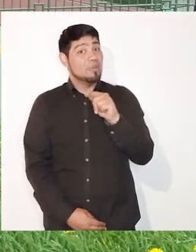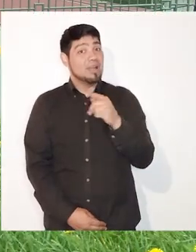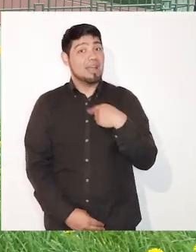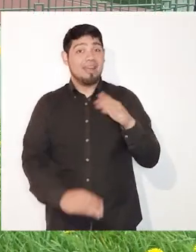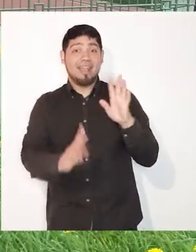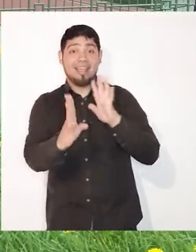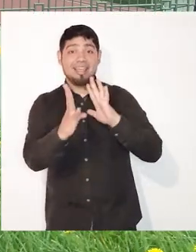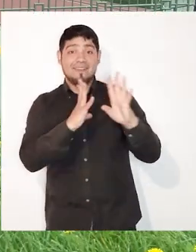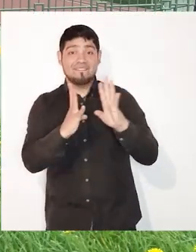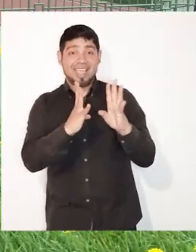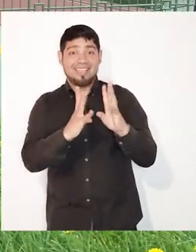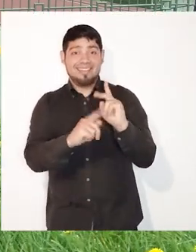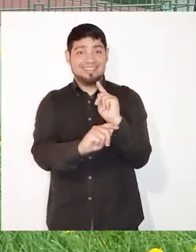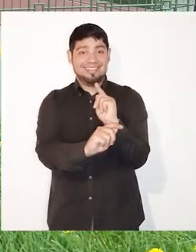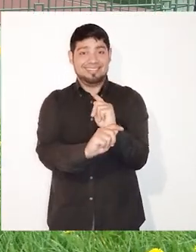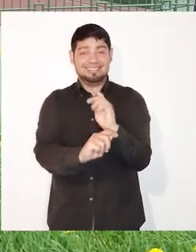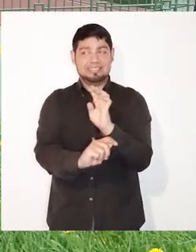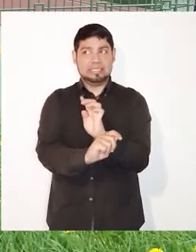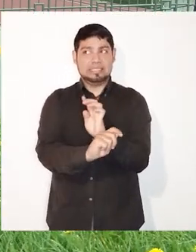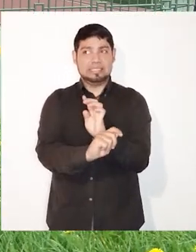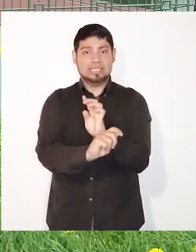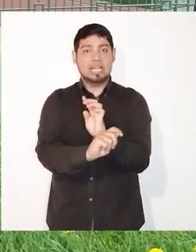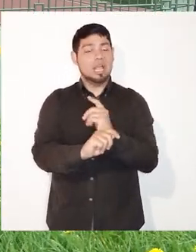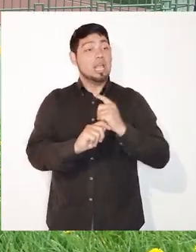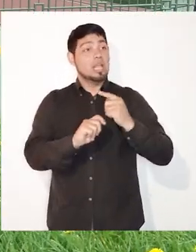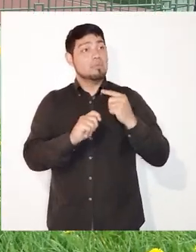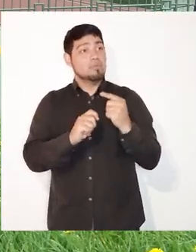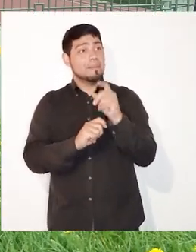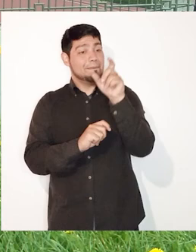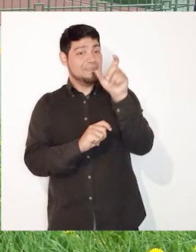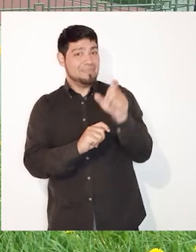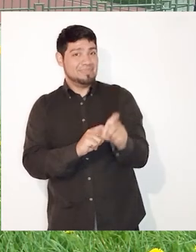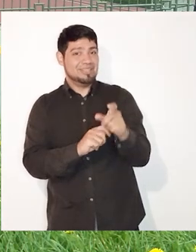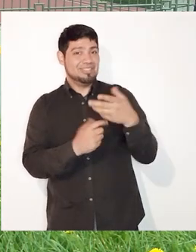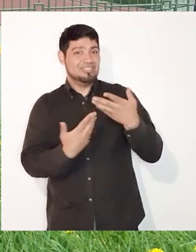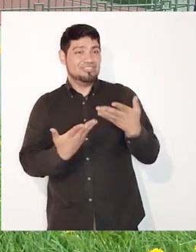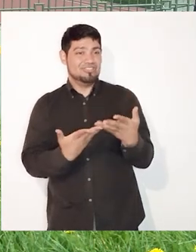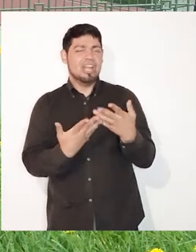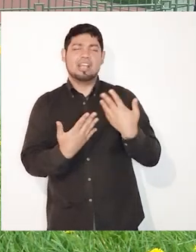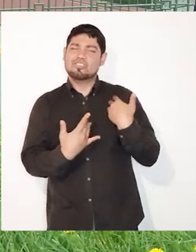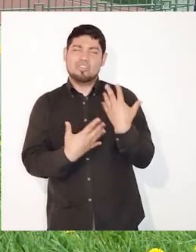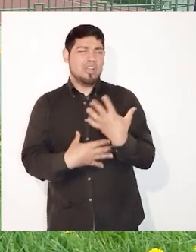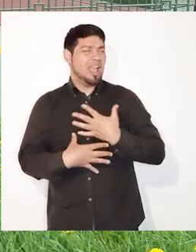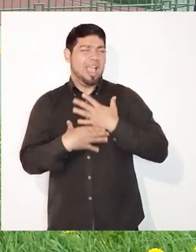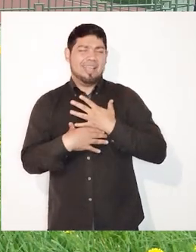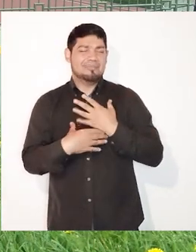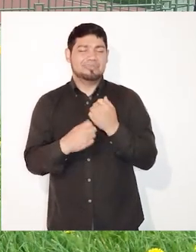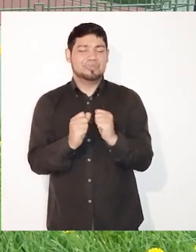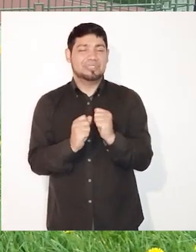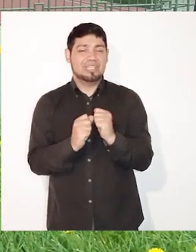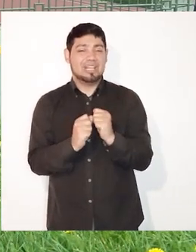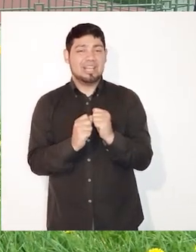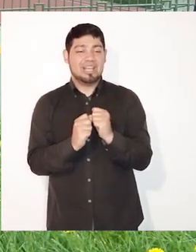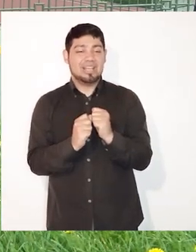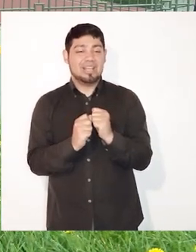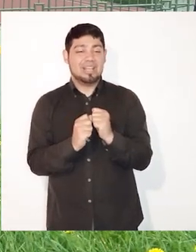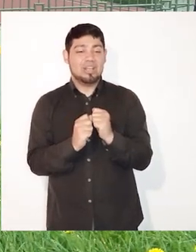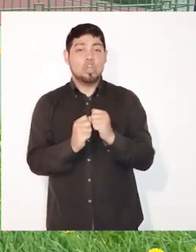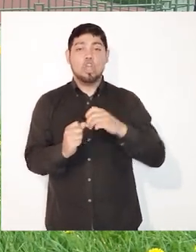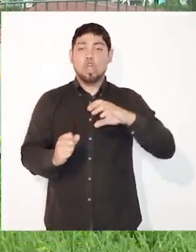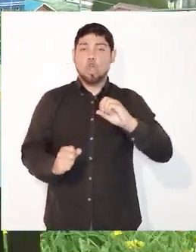Bueno, para la fase de investigación costumbrista, sin lugar a dudas que mi referente y maestro es el